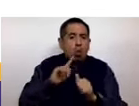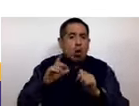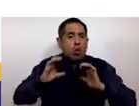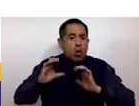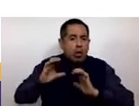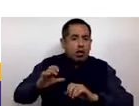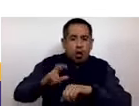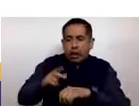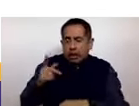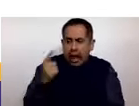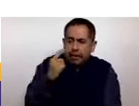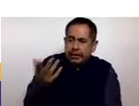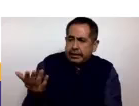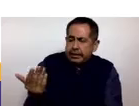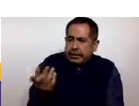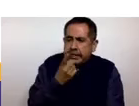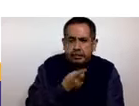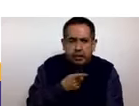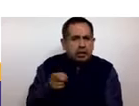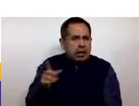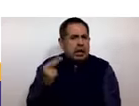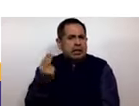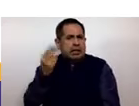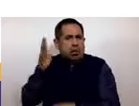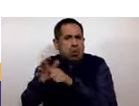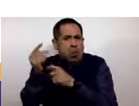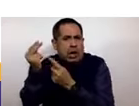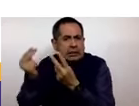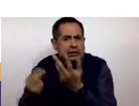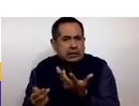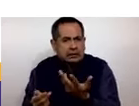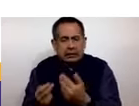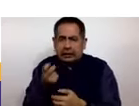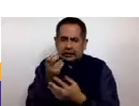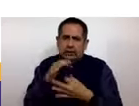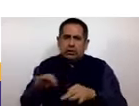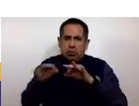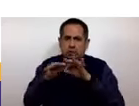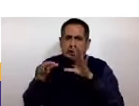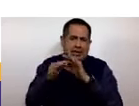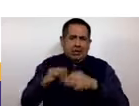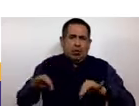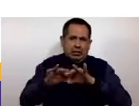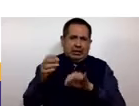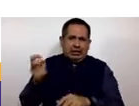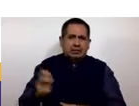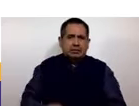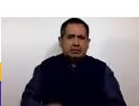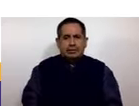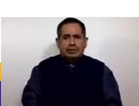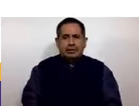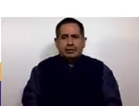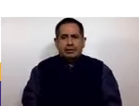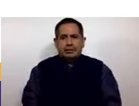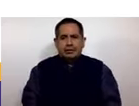ellas ya saben, o sea, se sabe qué necesitan, pues, ¿no? Y creo que sería muy, muy importante. Por